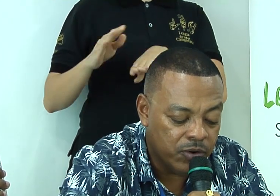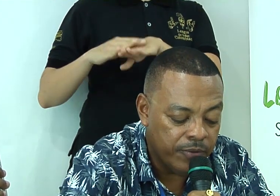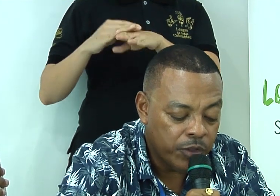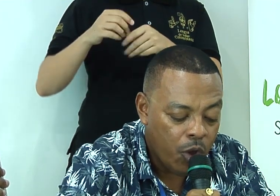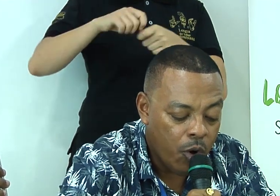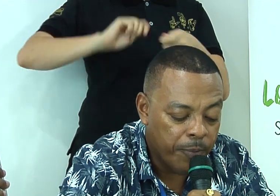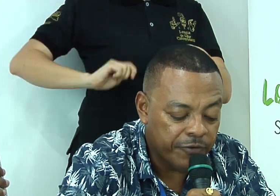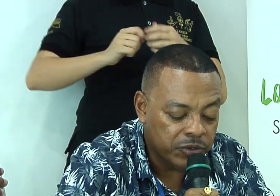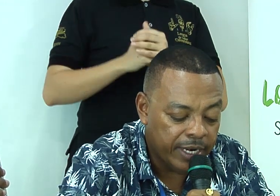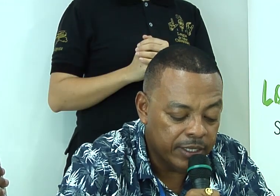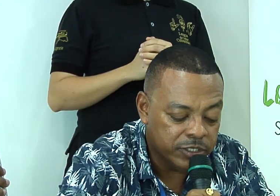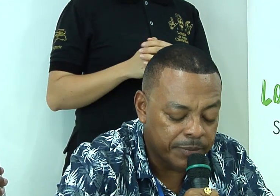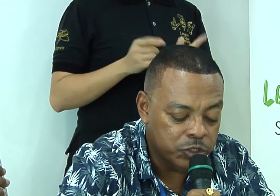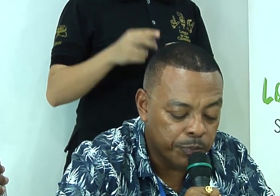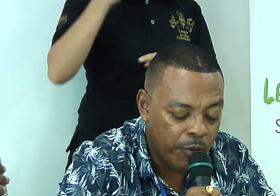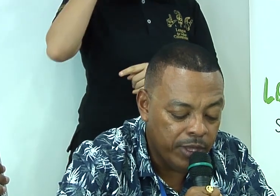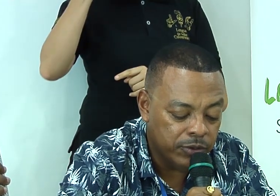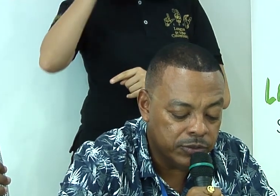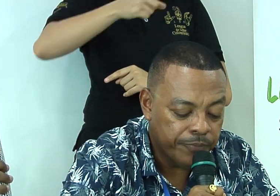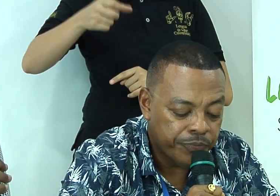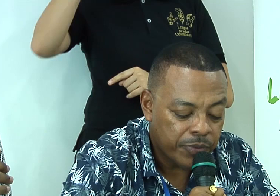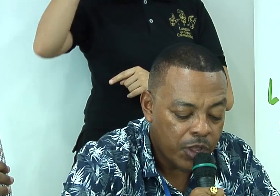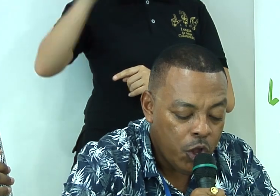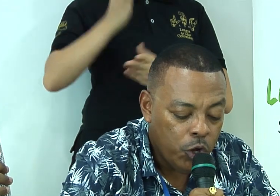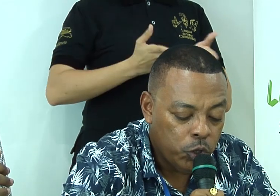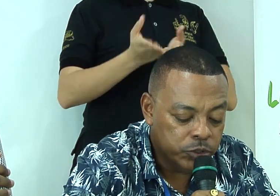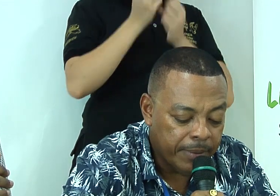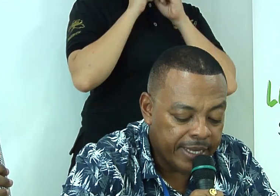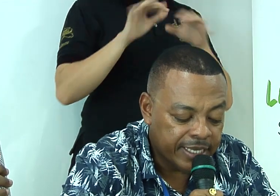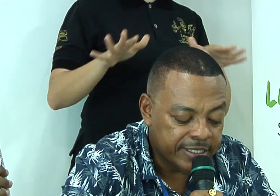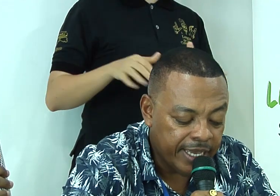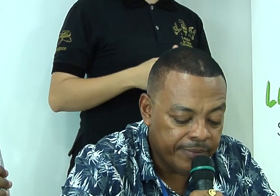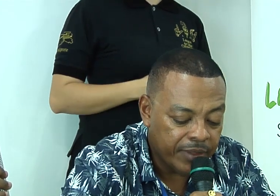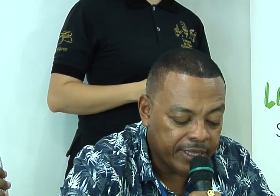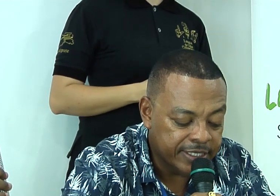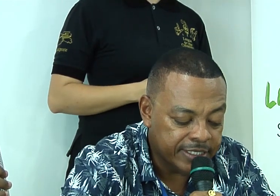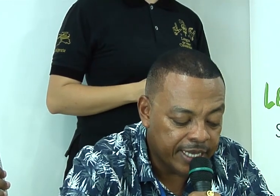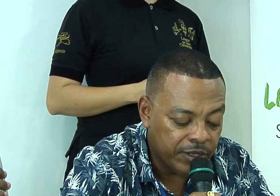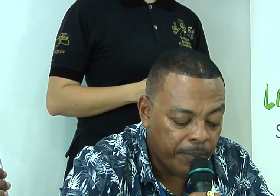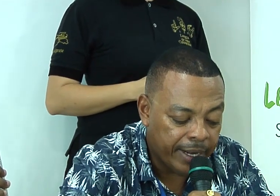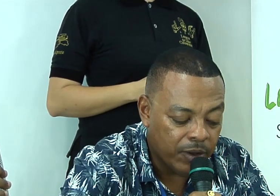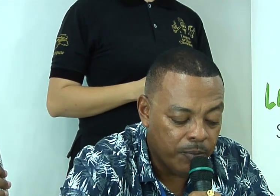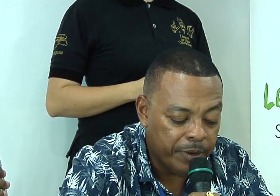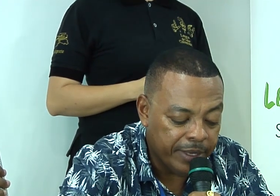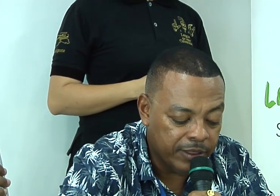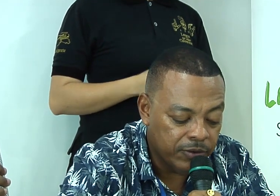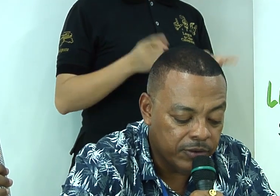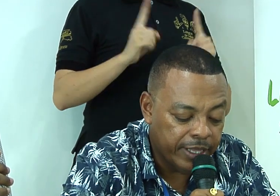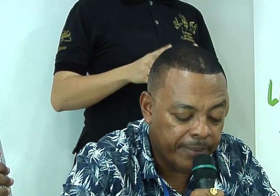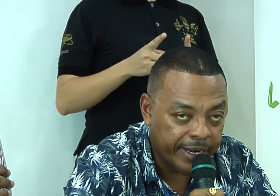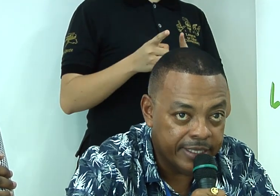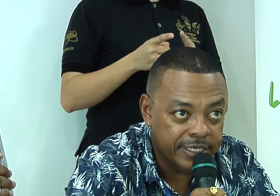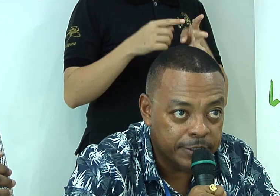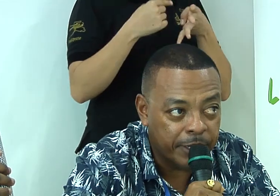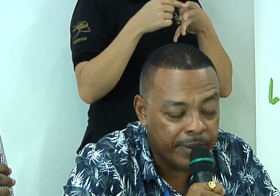del Chocó o profesionales de los servicios públicos, los demás que sean necesarios para el cumplimiento